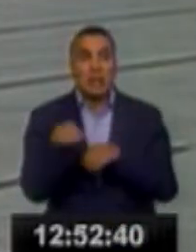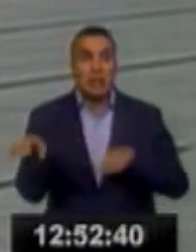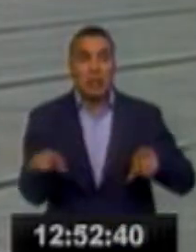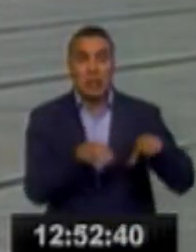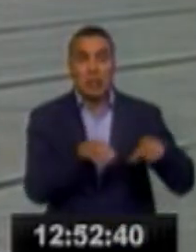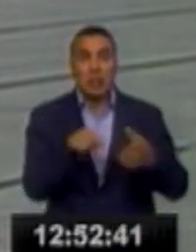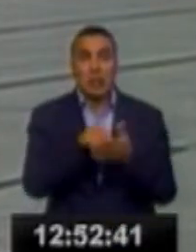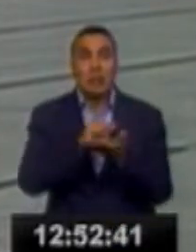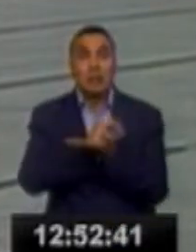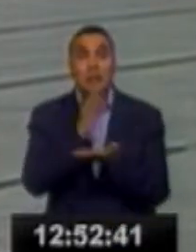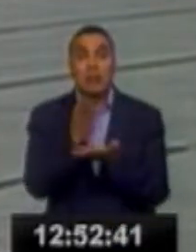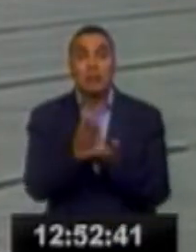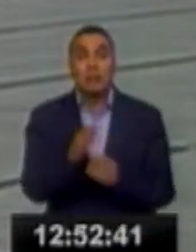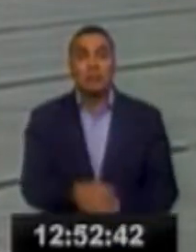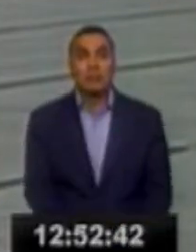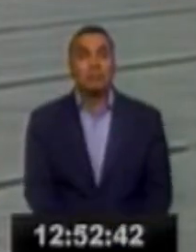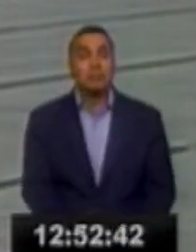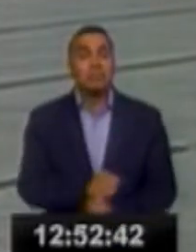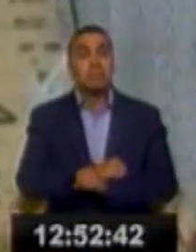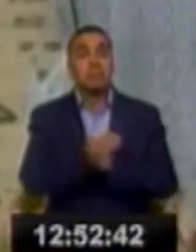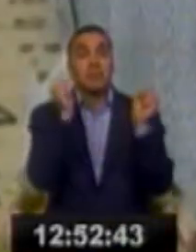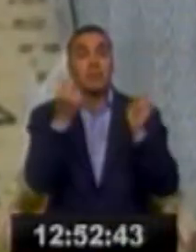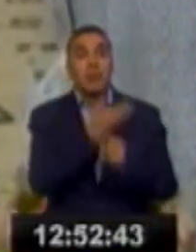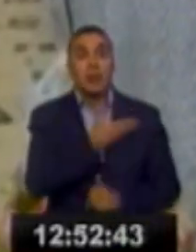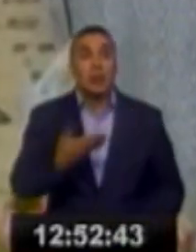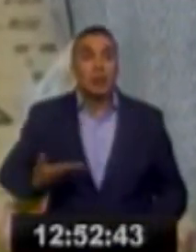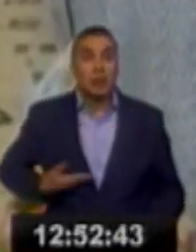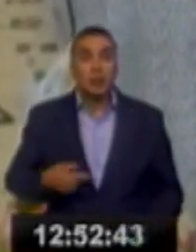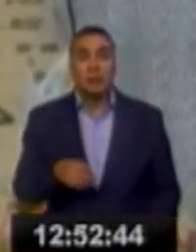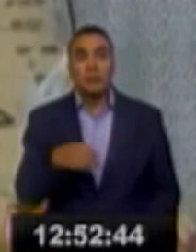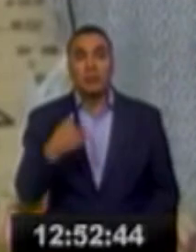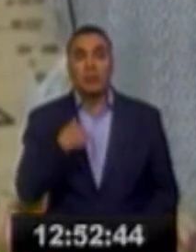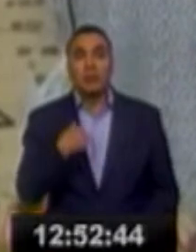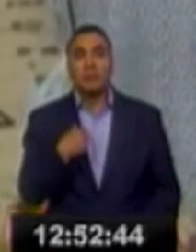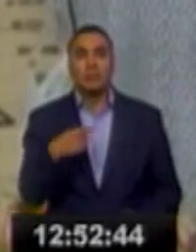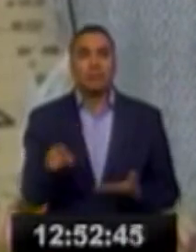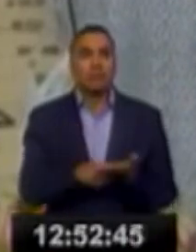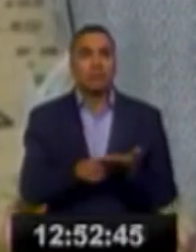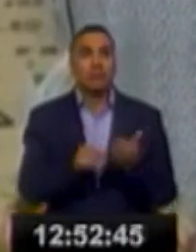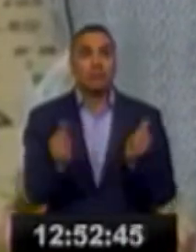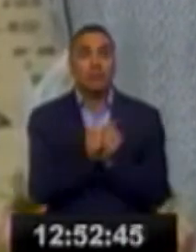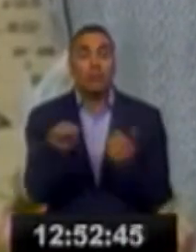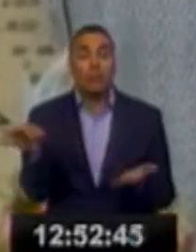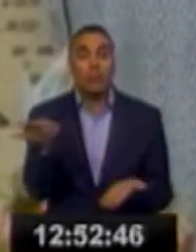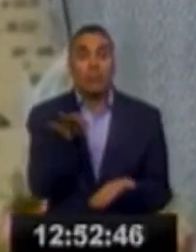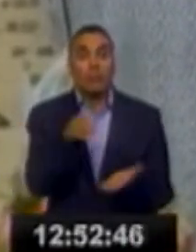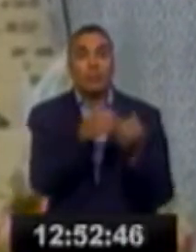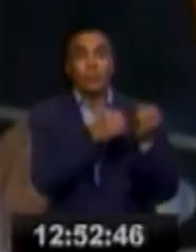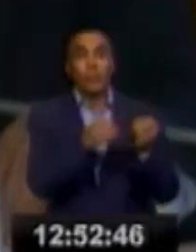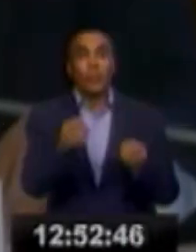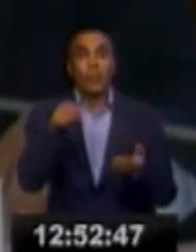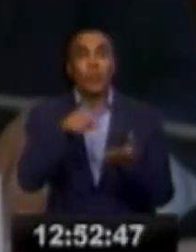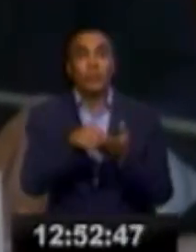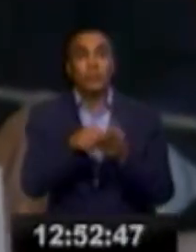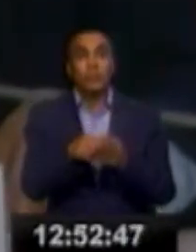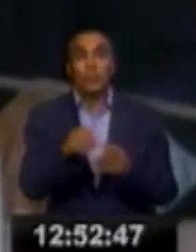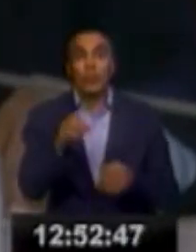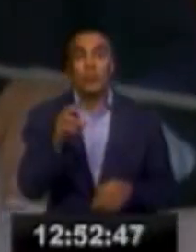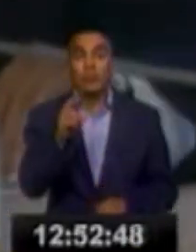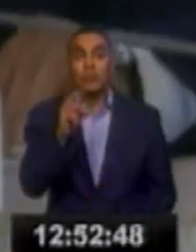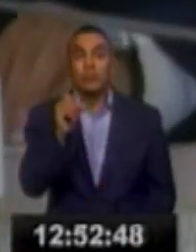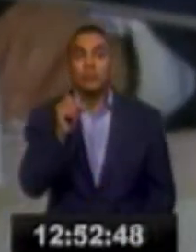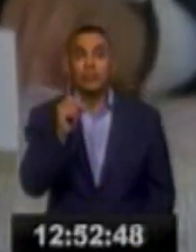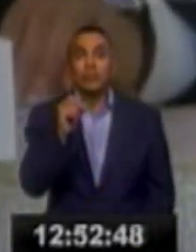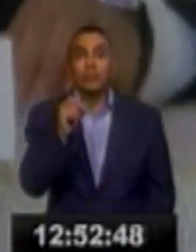en la Asamblea Nacional, en la mañana el presidente de la legislatura mantuvo una reunión con el representante de la Organización de Naciones Unidas. En la cita